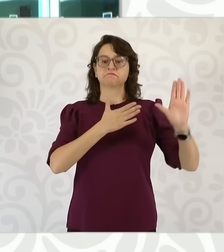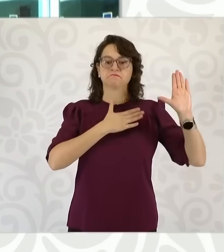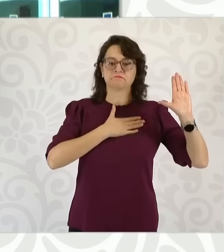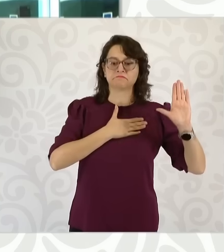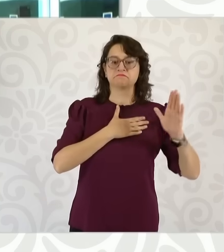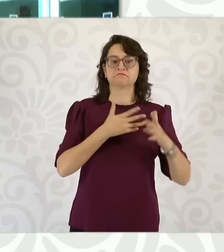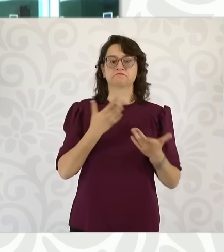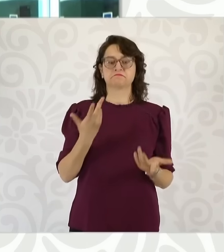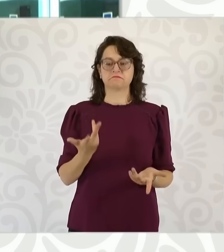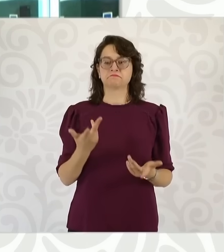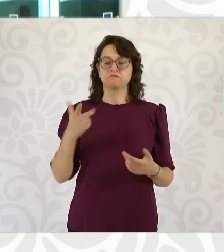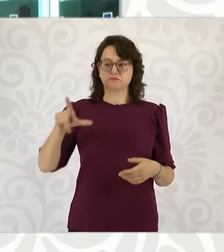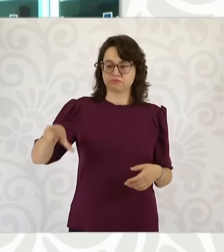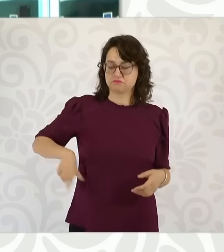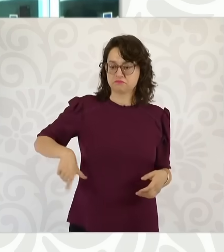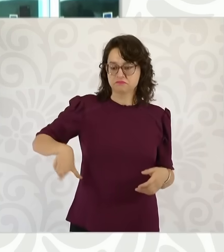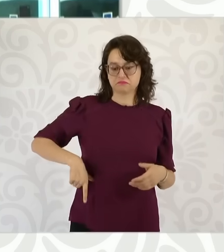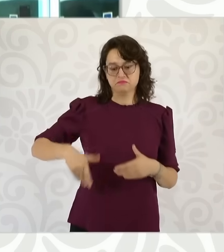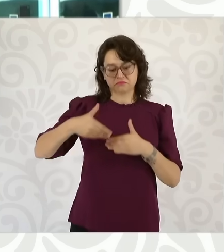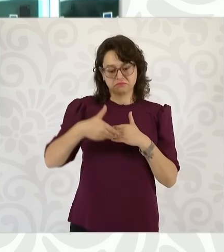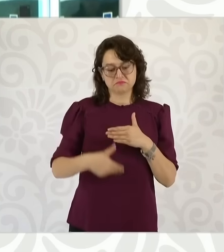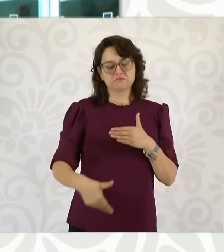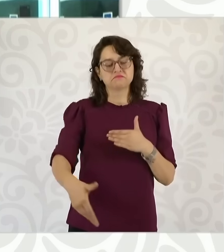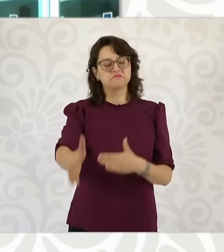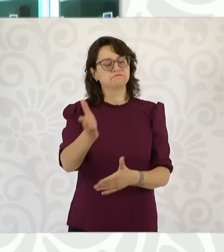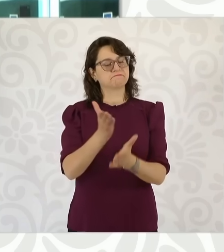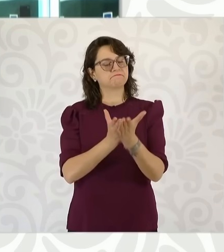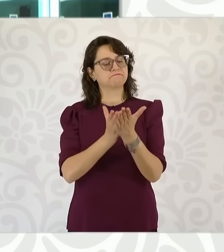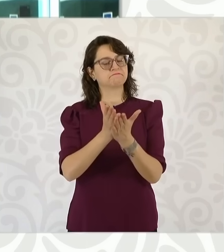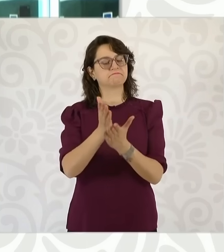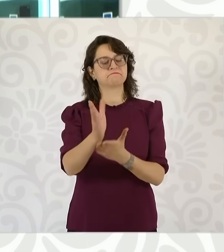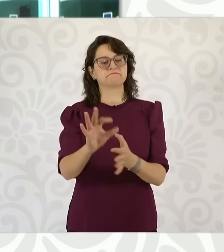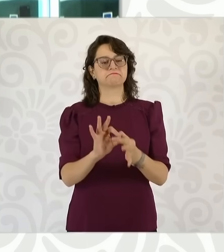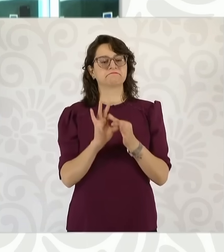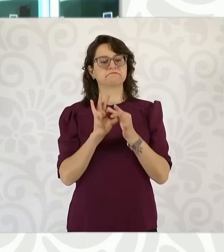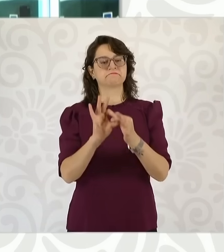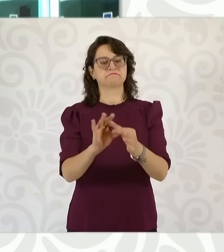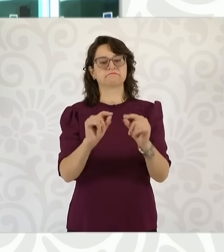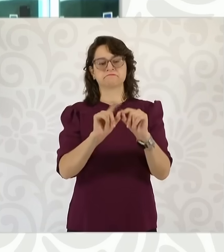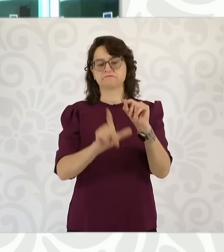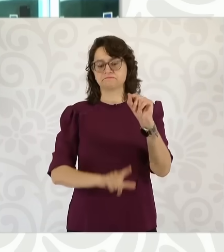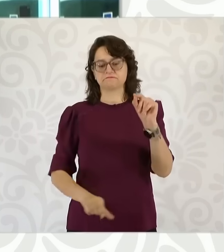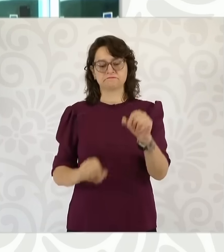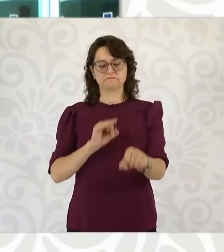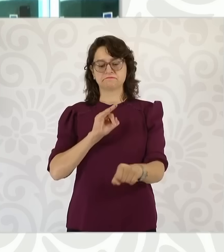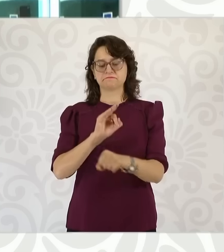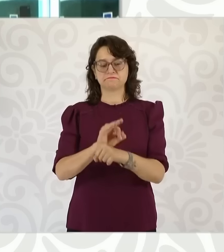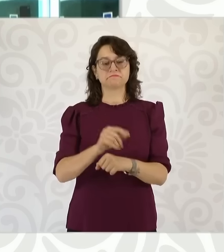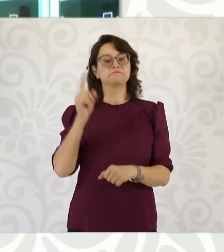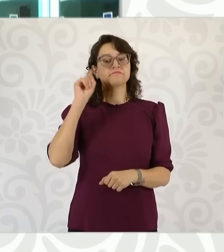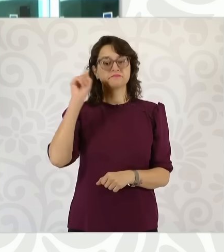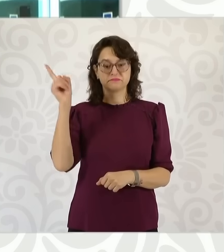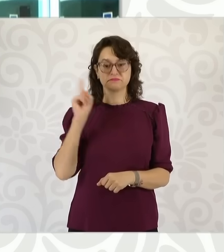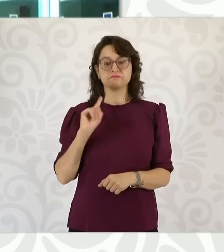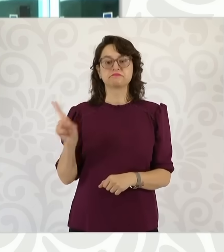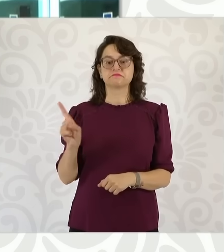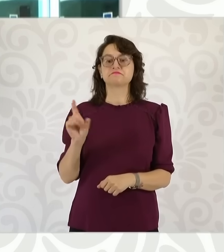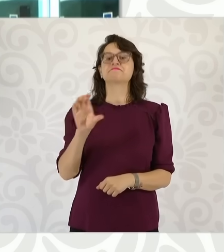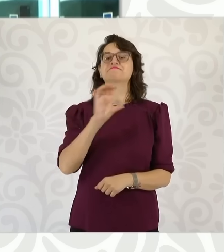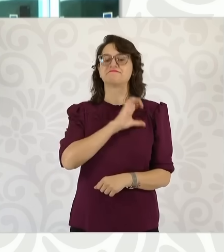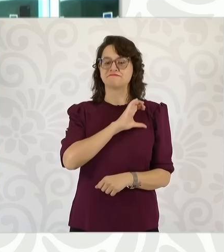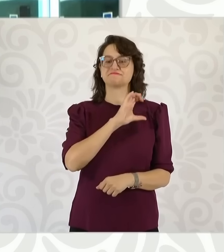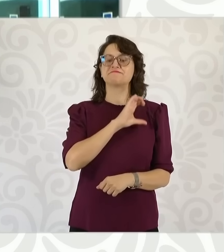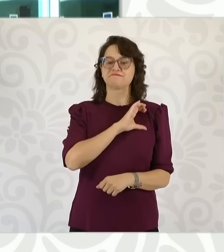a la política pública que se está llevando a lo largo y ancho de nuestra patria. En Zacatecas la queremos